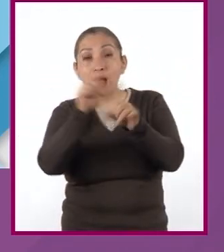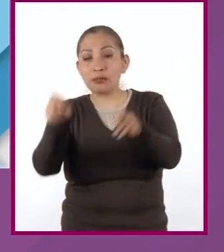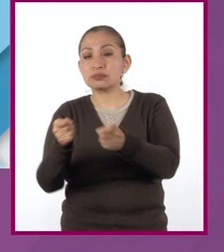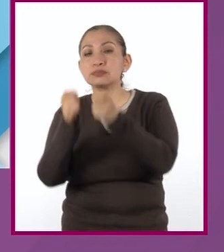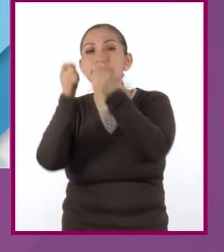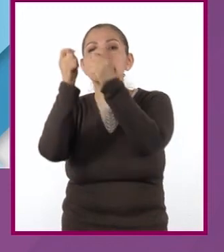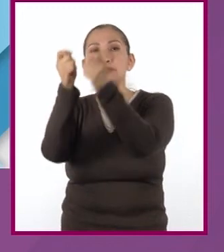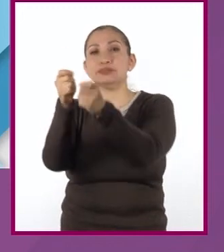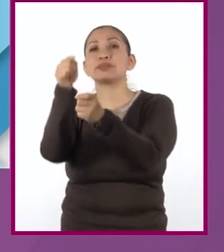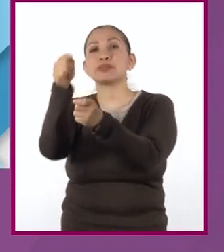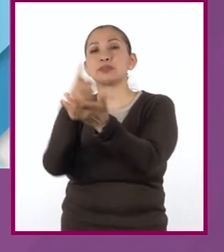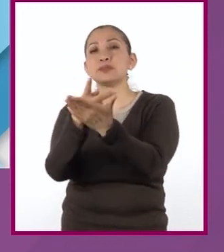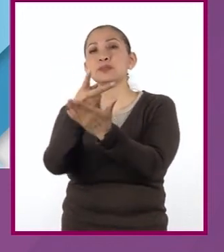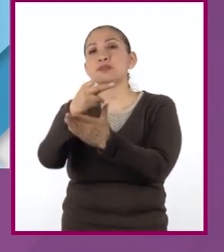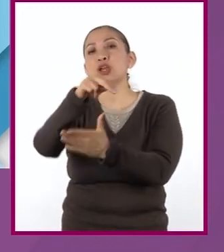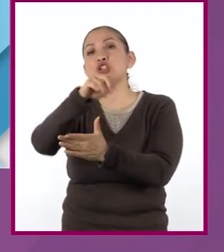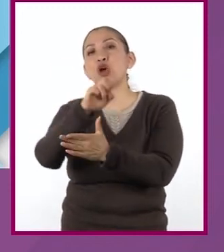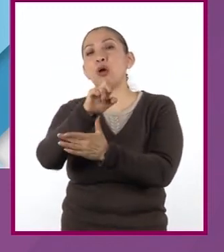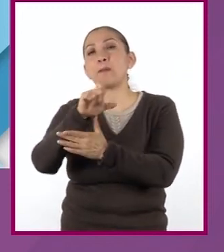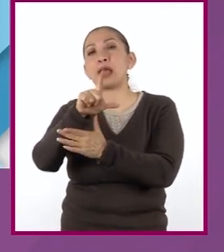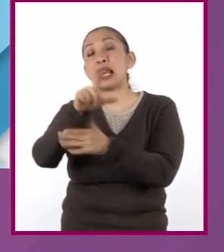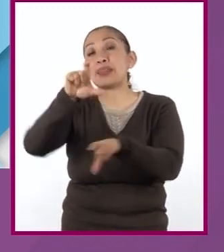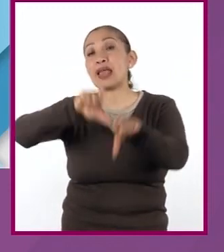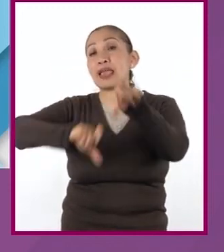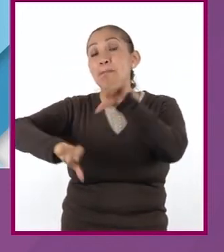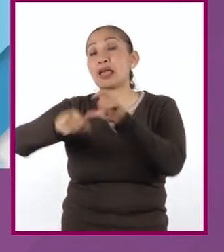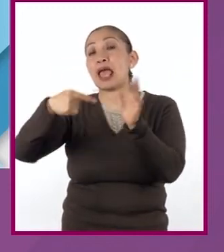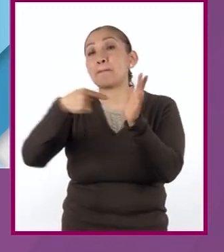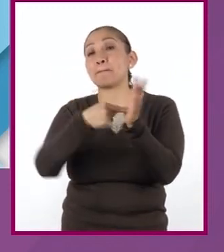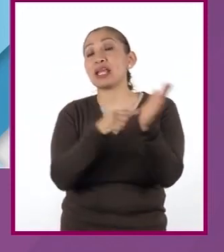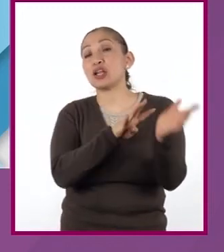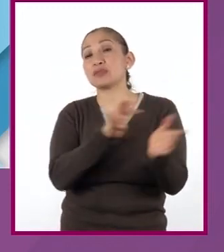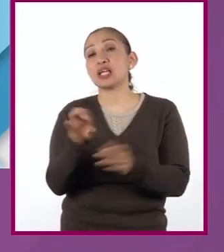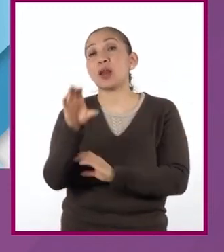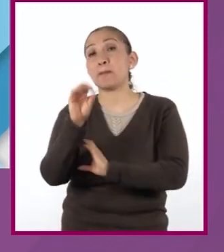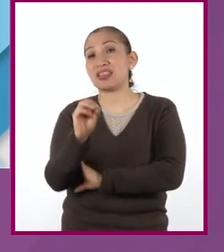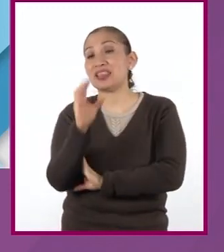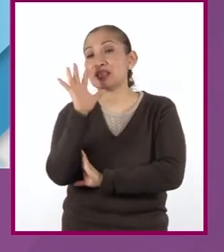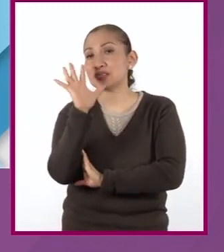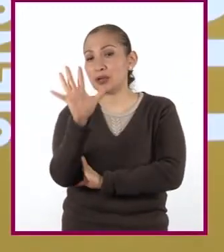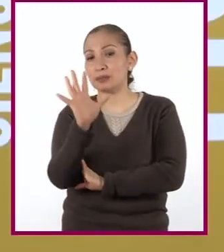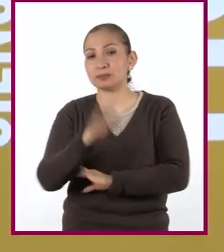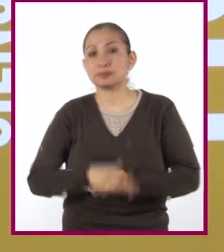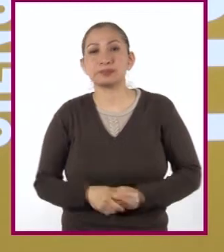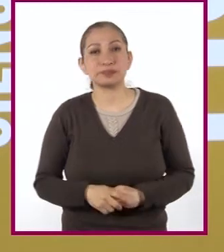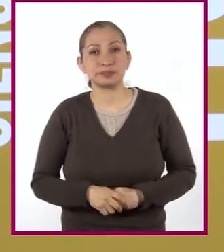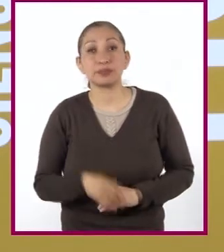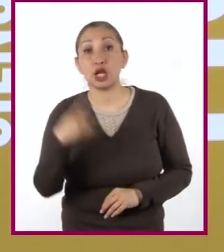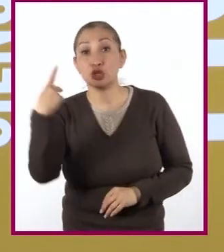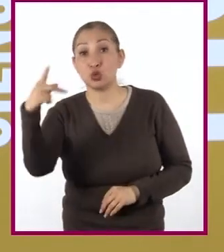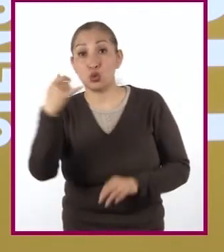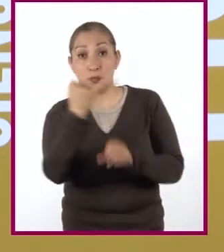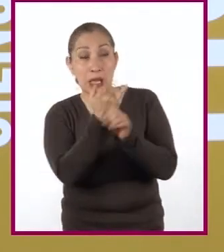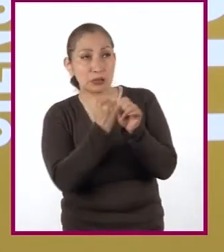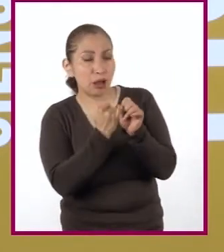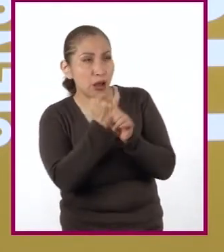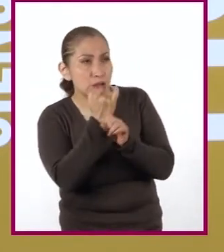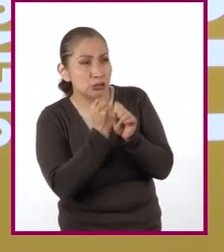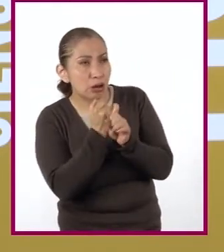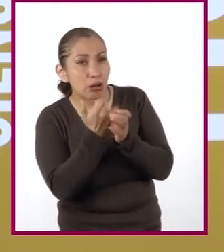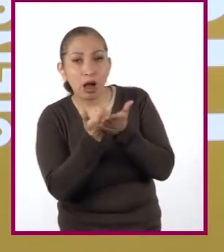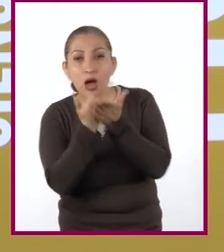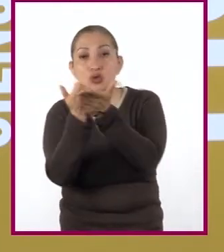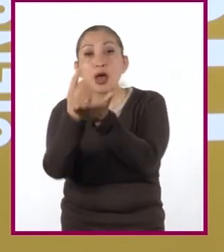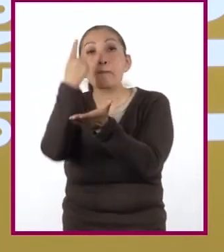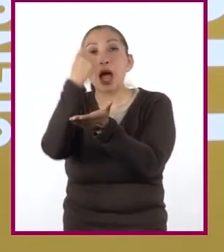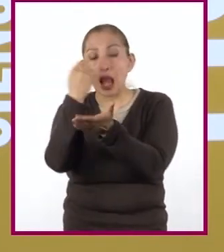fue otorgado el Premio Nobel de Química en 1995. Sus investigaciones